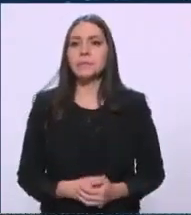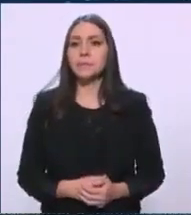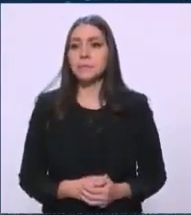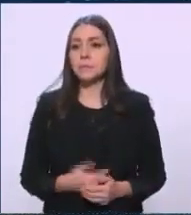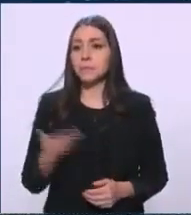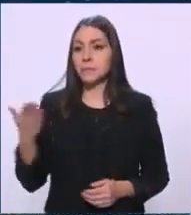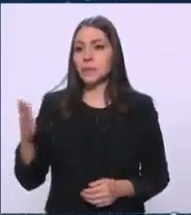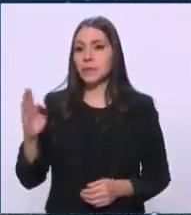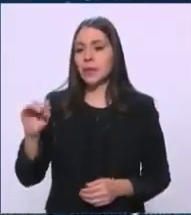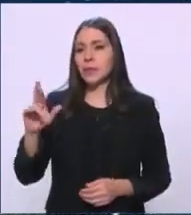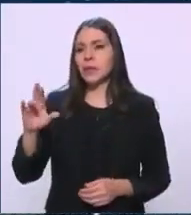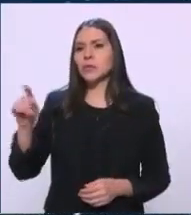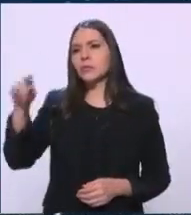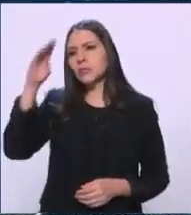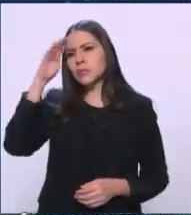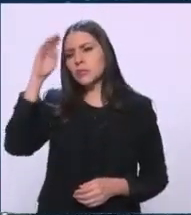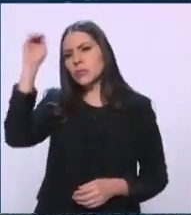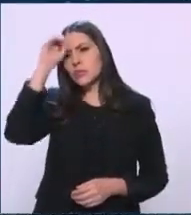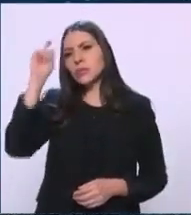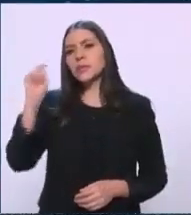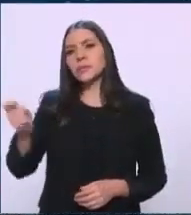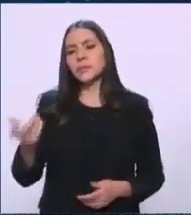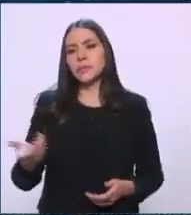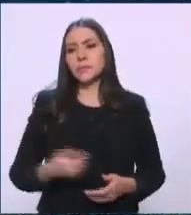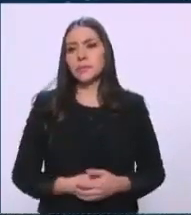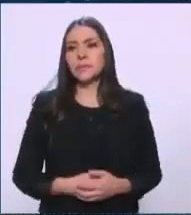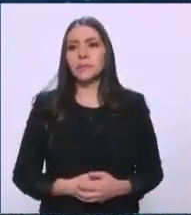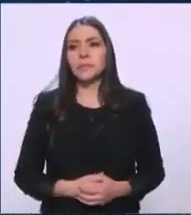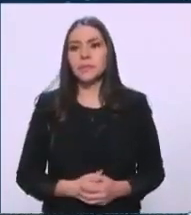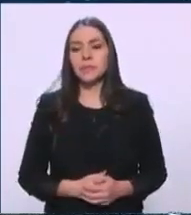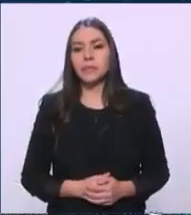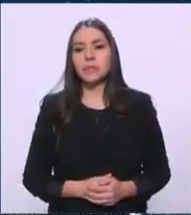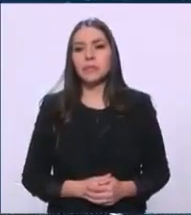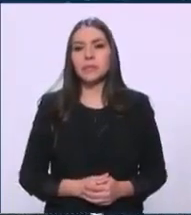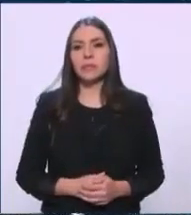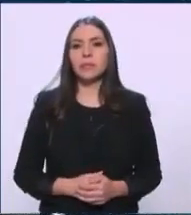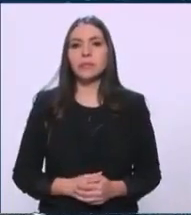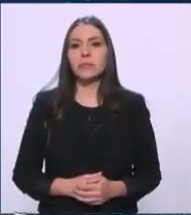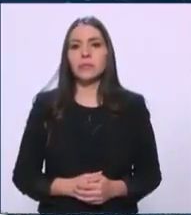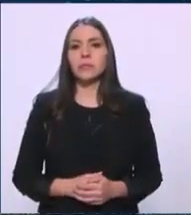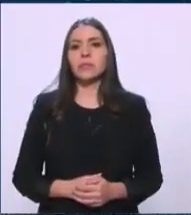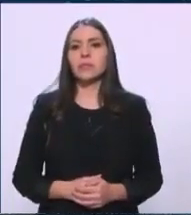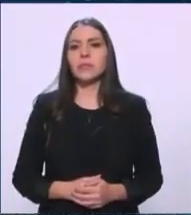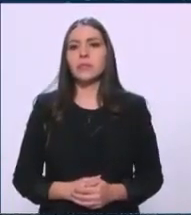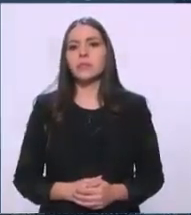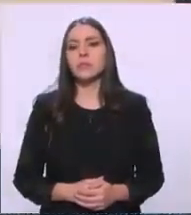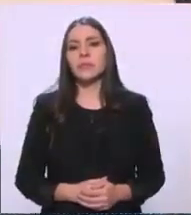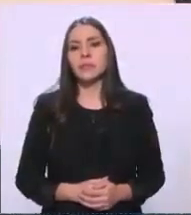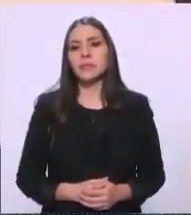esto? Sí, yo creo que habría que hacer una diferencia,